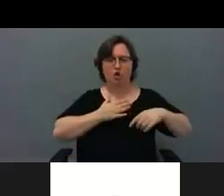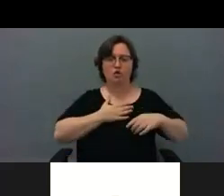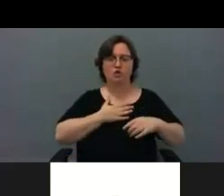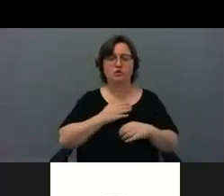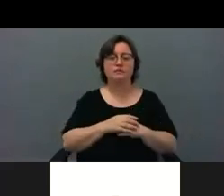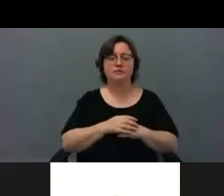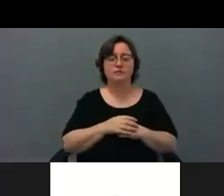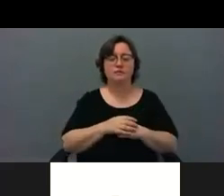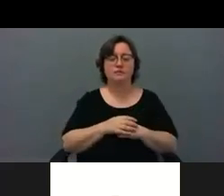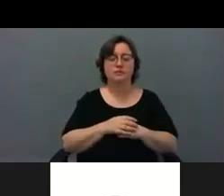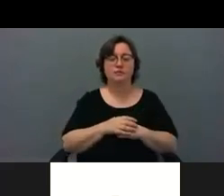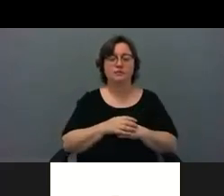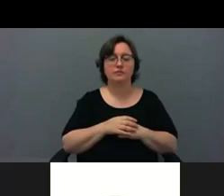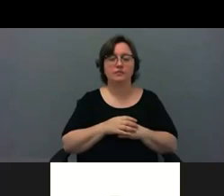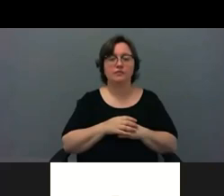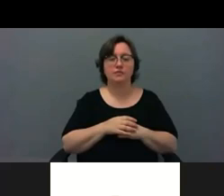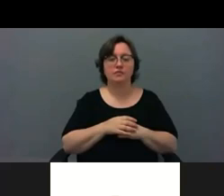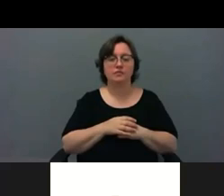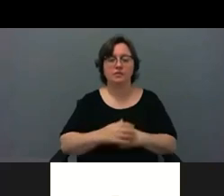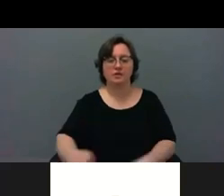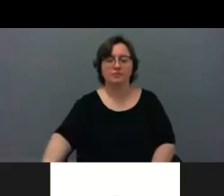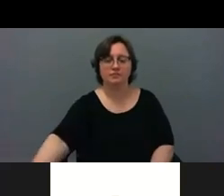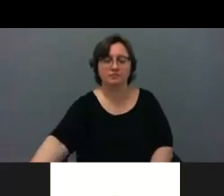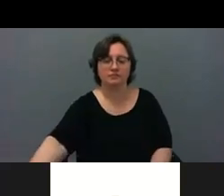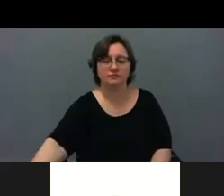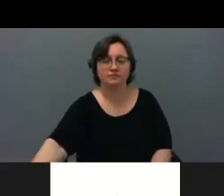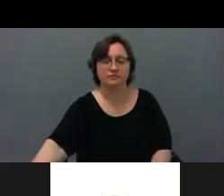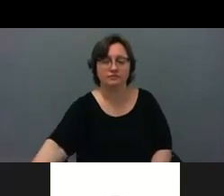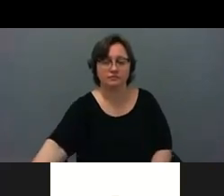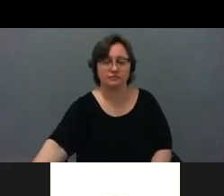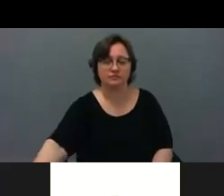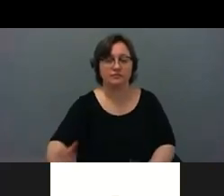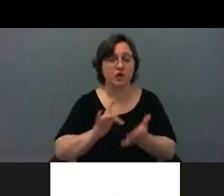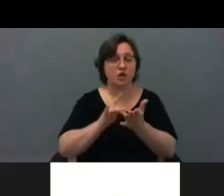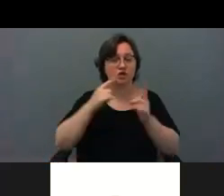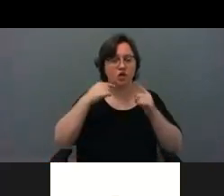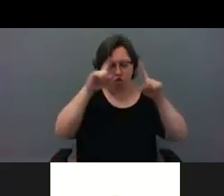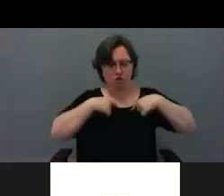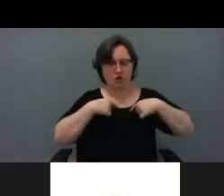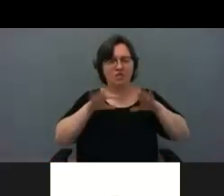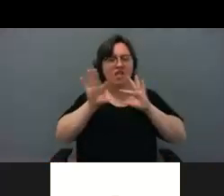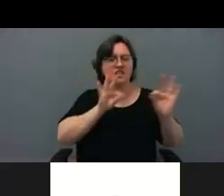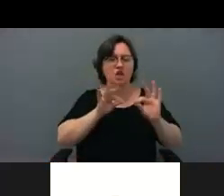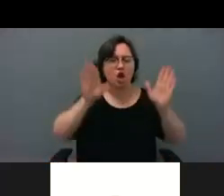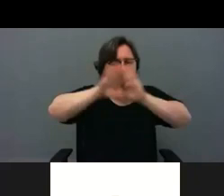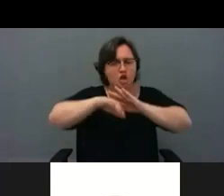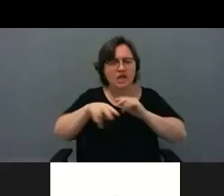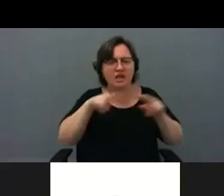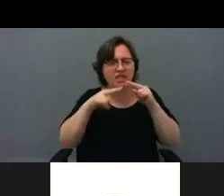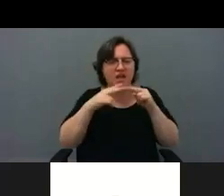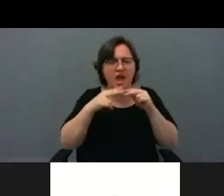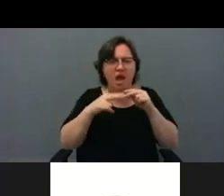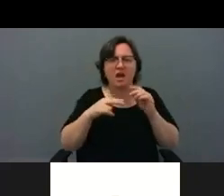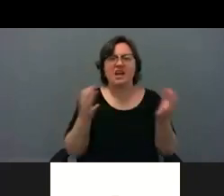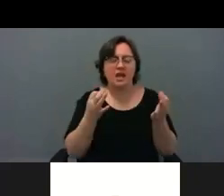con las cuales tenemos la toma de decisiones para ver qué se cena y cómo hacemos las